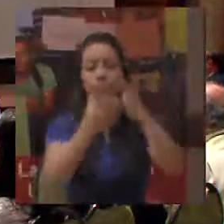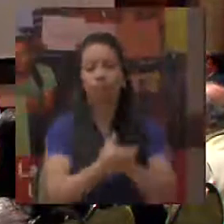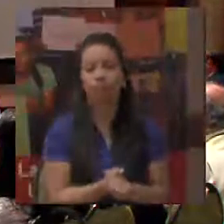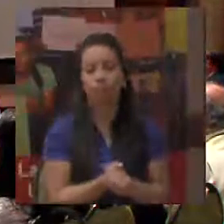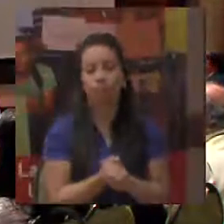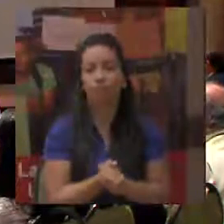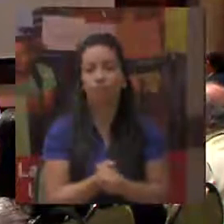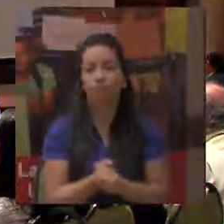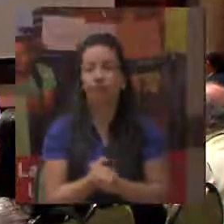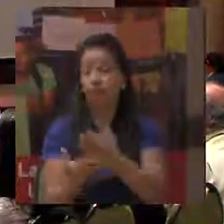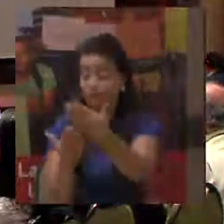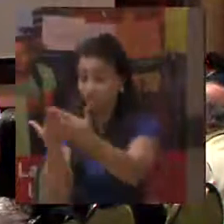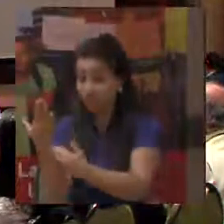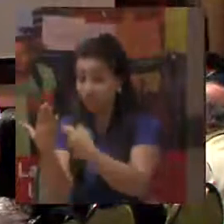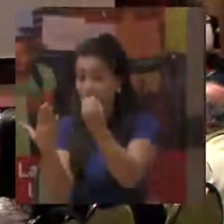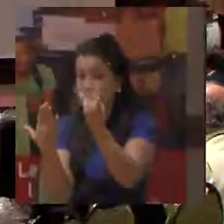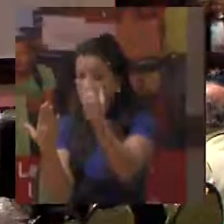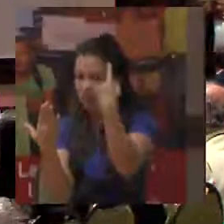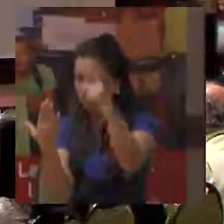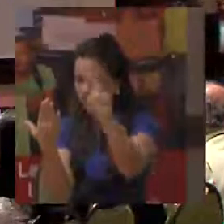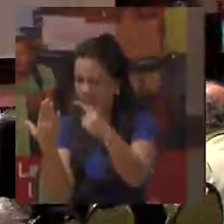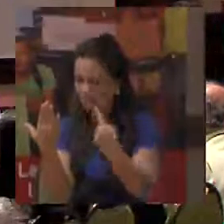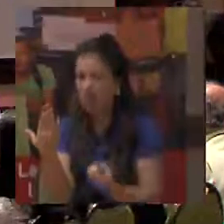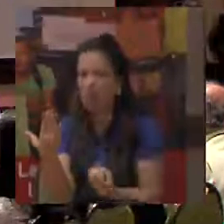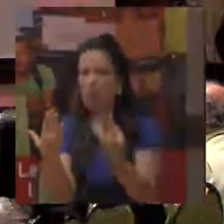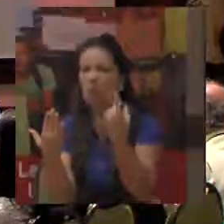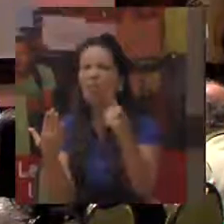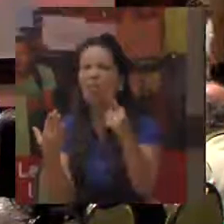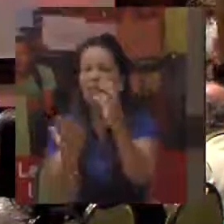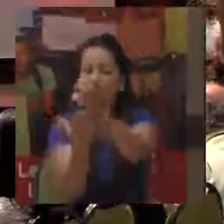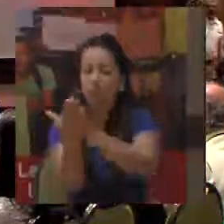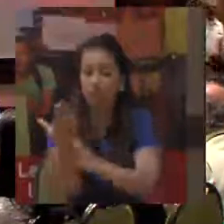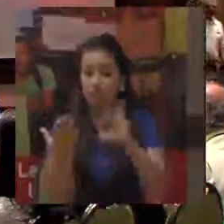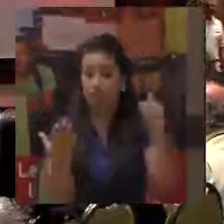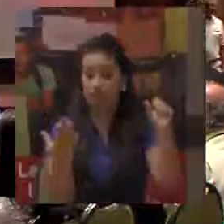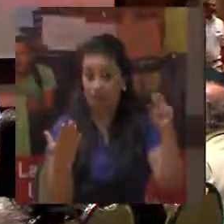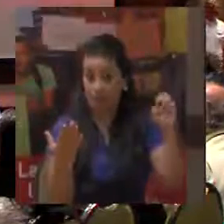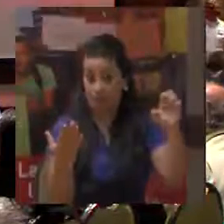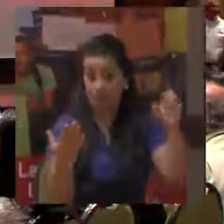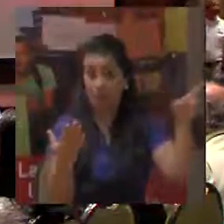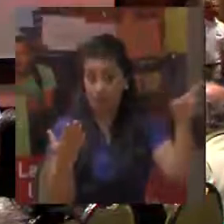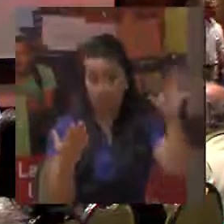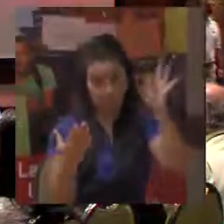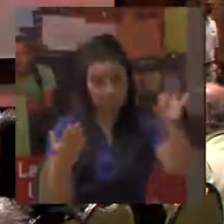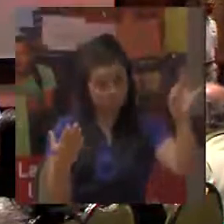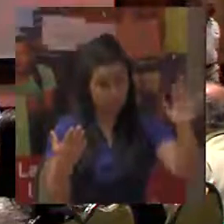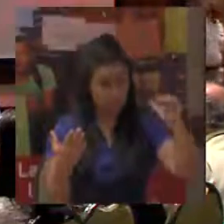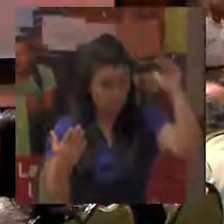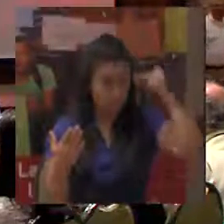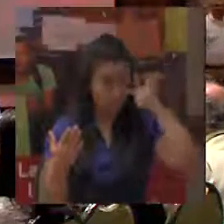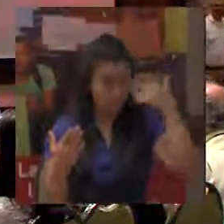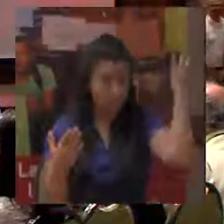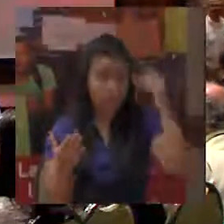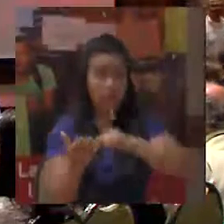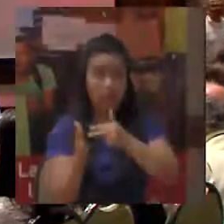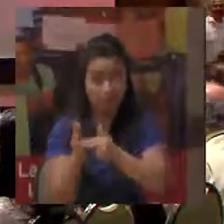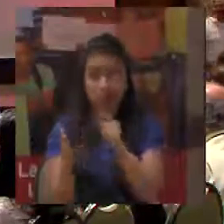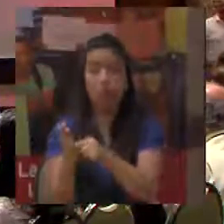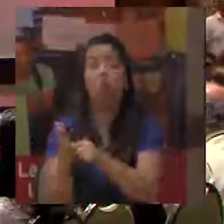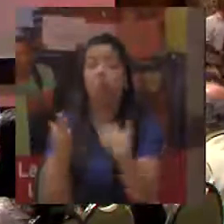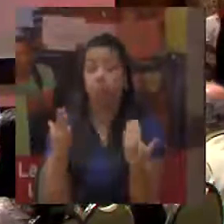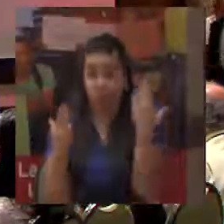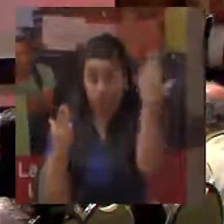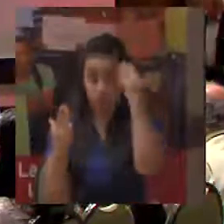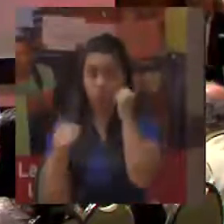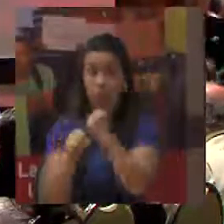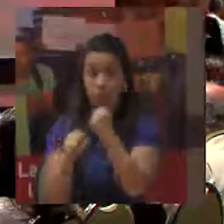Nuestras cifras del proceso de reintegración tienen el certificado del DANE, que quiere decir que es una estadística bien hecha,